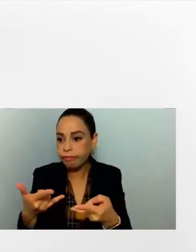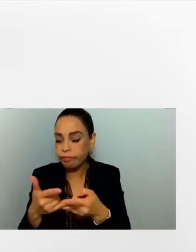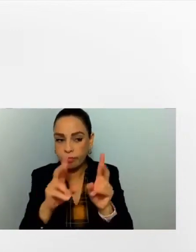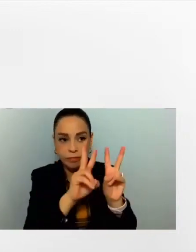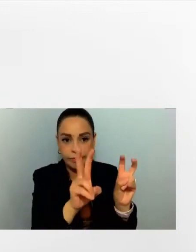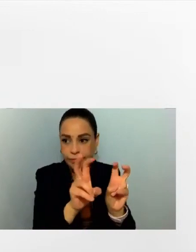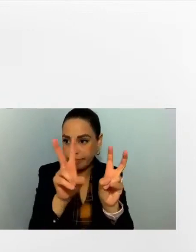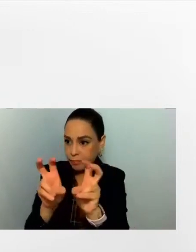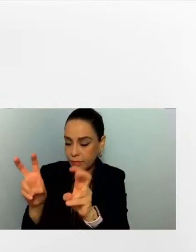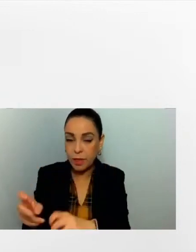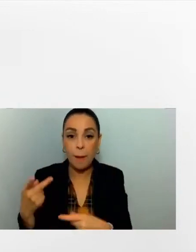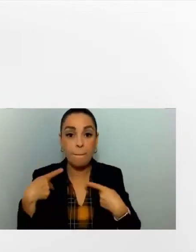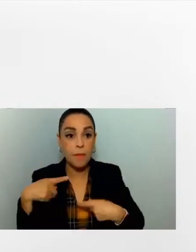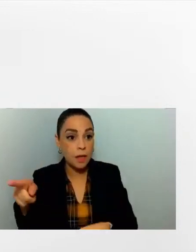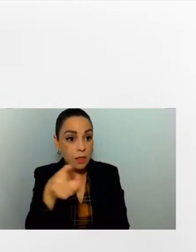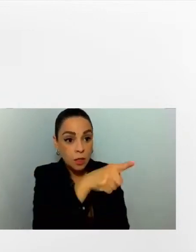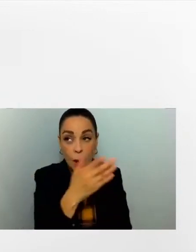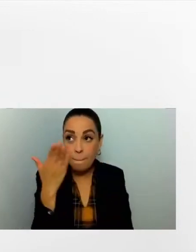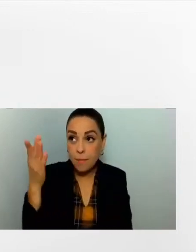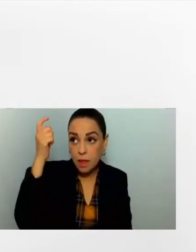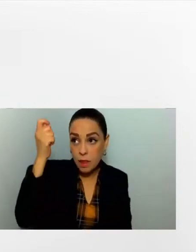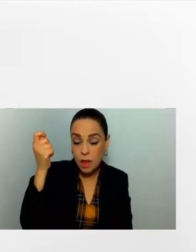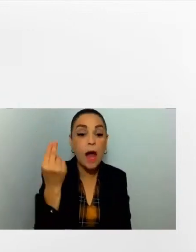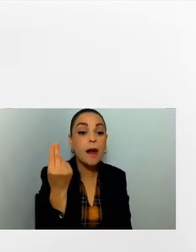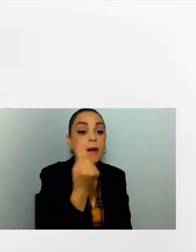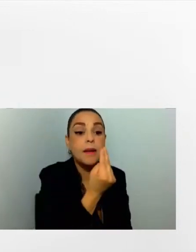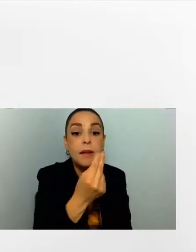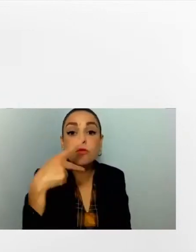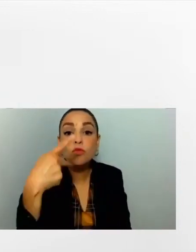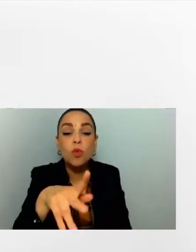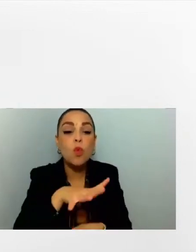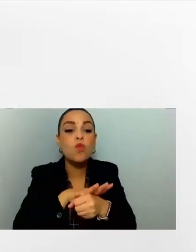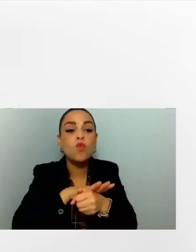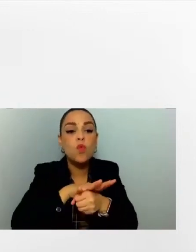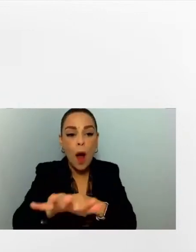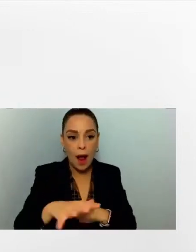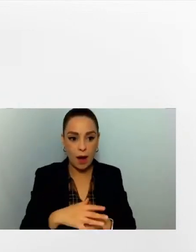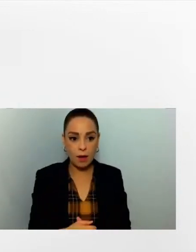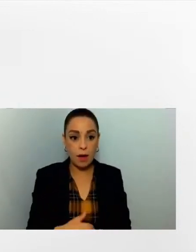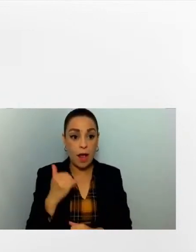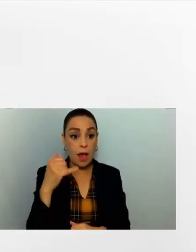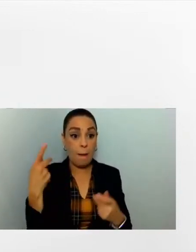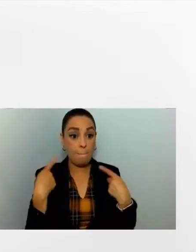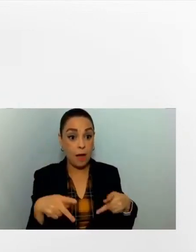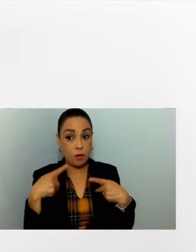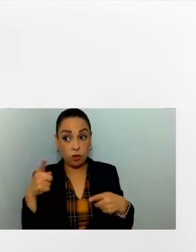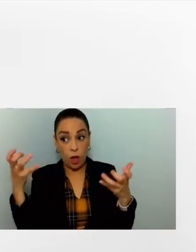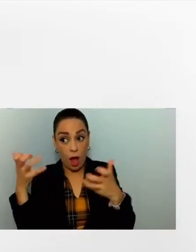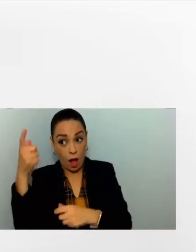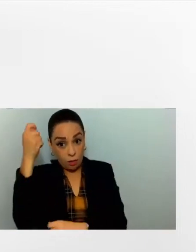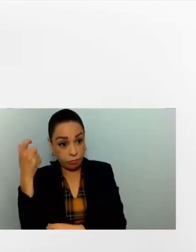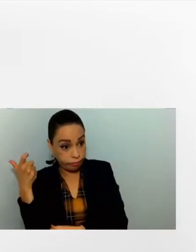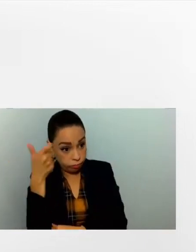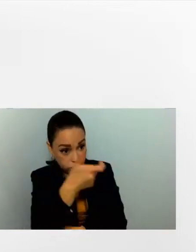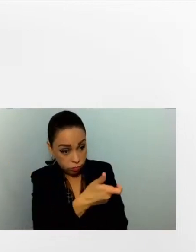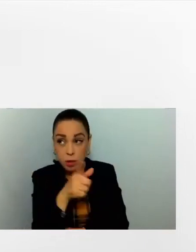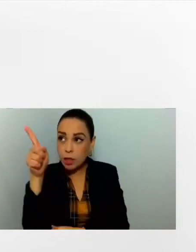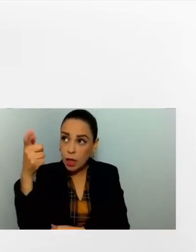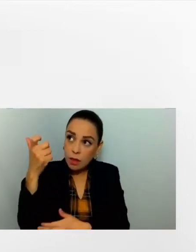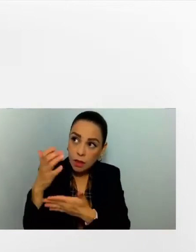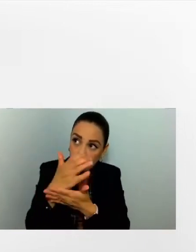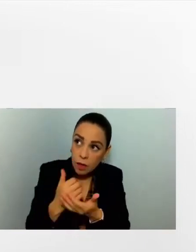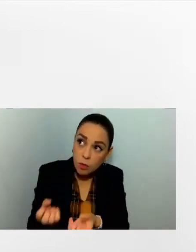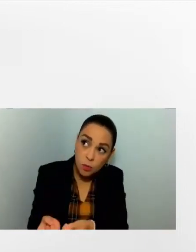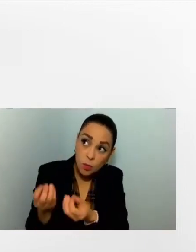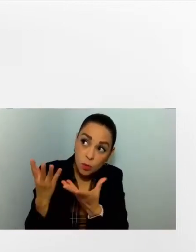necesidades de las personas que están solicitando los alimentos y las posibilidades de aquellos que pueden dar los alimentos. Entonces, el